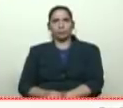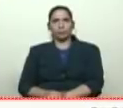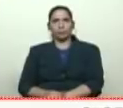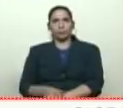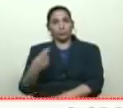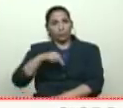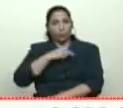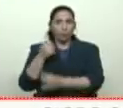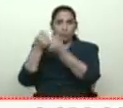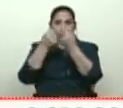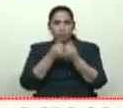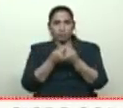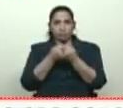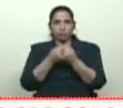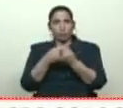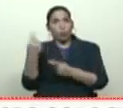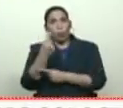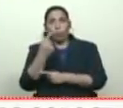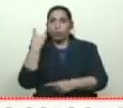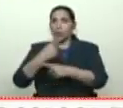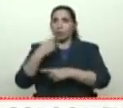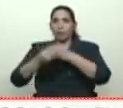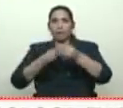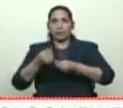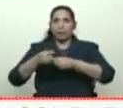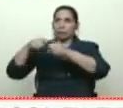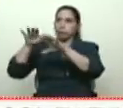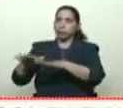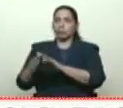Con nuestra plata. Lo único que tienen que hacer es desbloquearla.